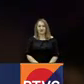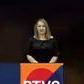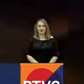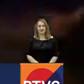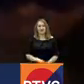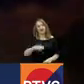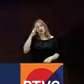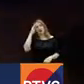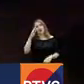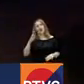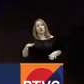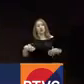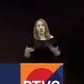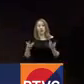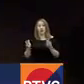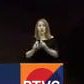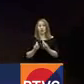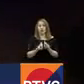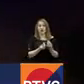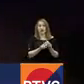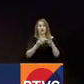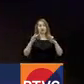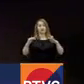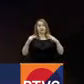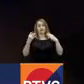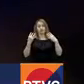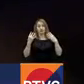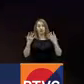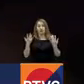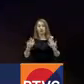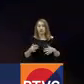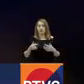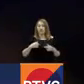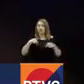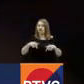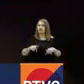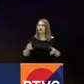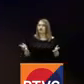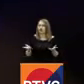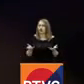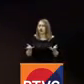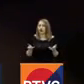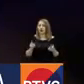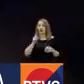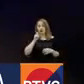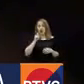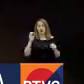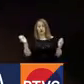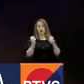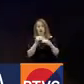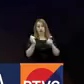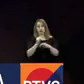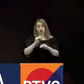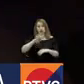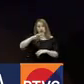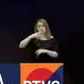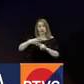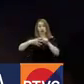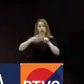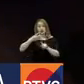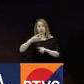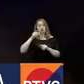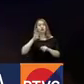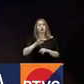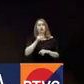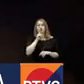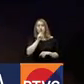hola qué tal compañeros y televidentes pues me encuentro específicamente en uno de los cuatro corredores viales que tiene el área metropolitana de